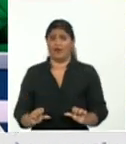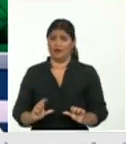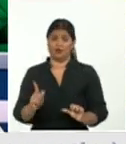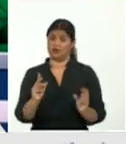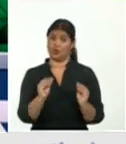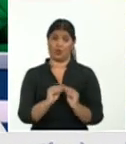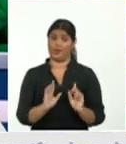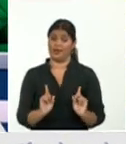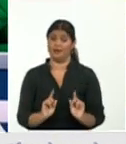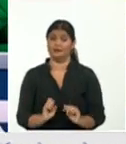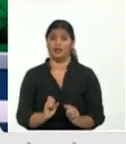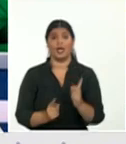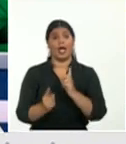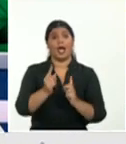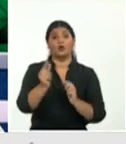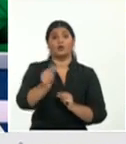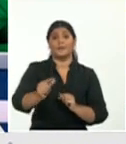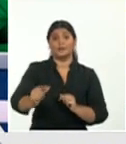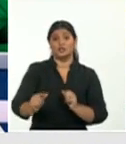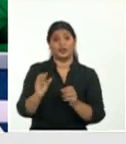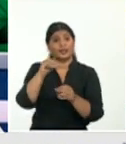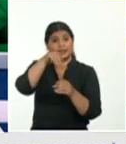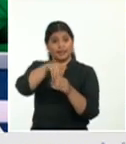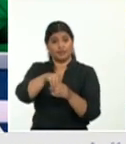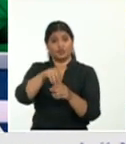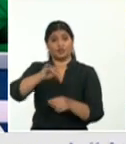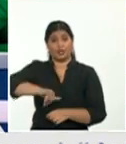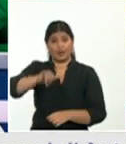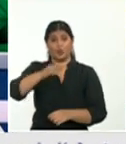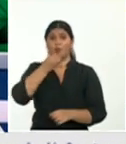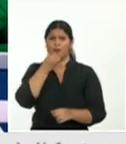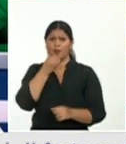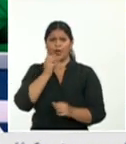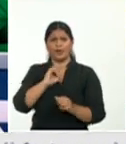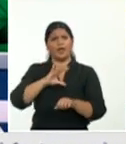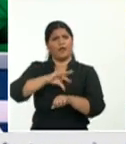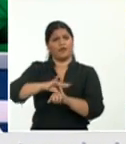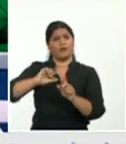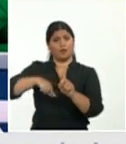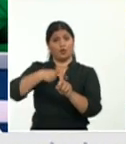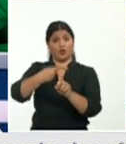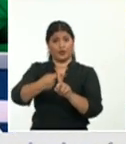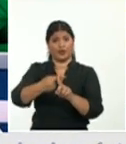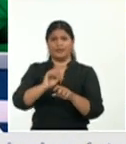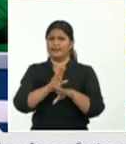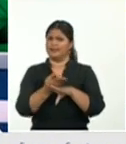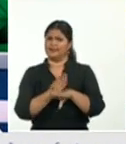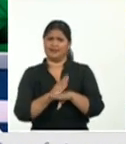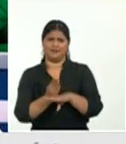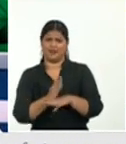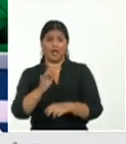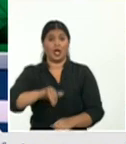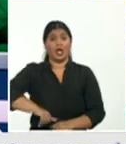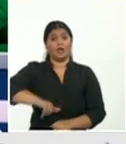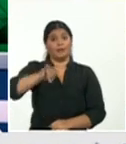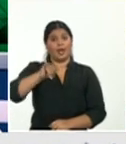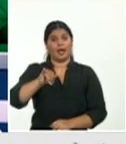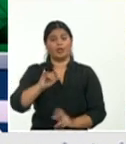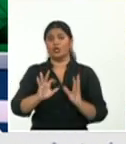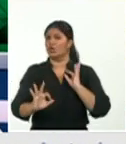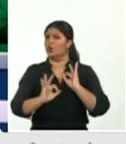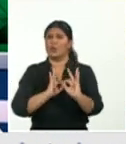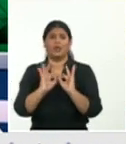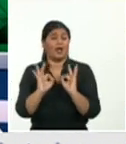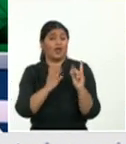de los que viene arriba se diagnostique con la COVID, pues nos obliga a que el viaje, aunque sea largo, lo hagamos con mucha